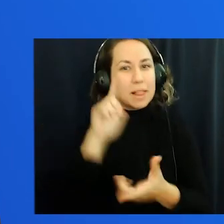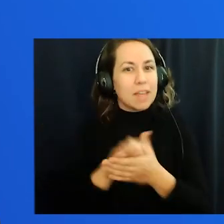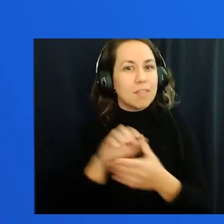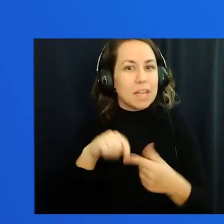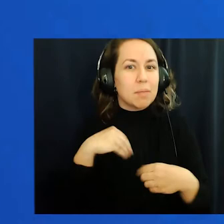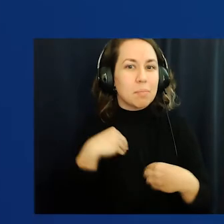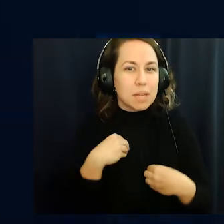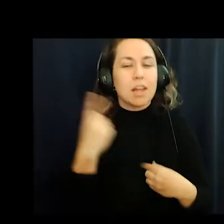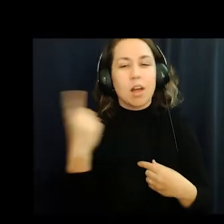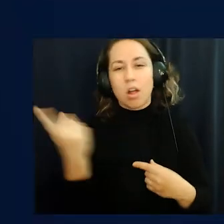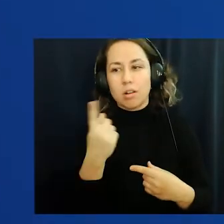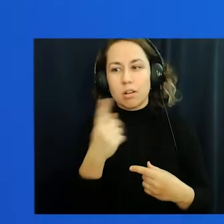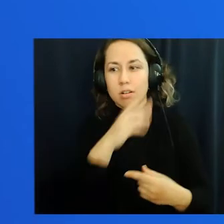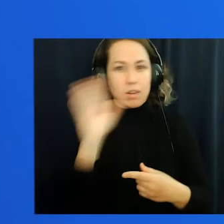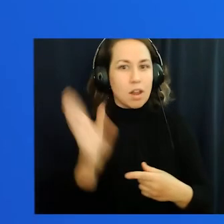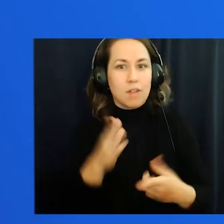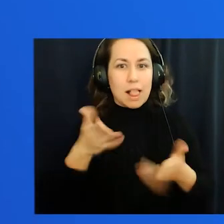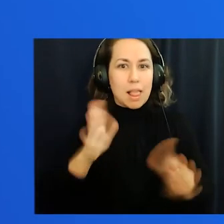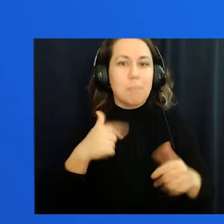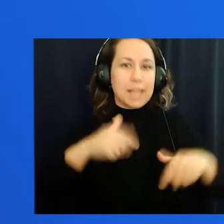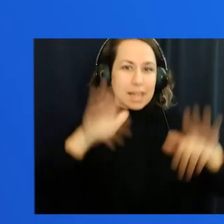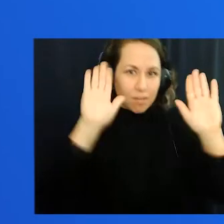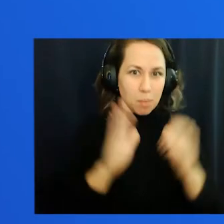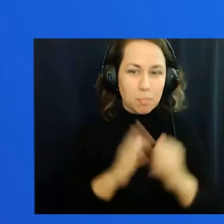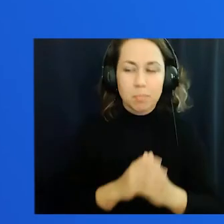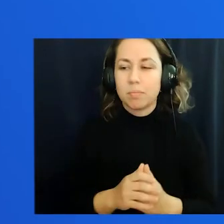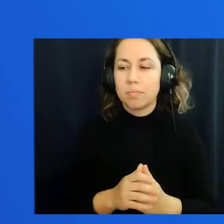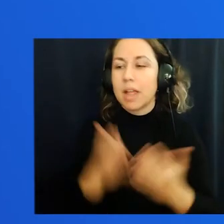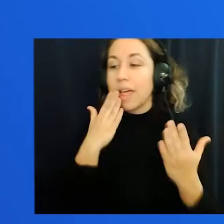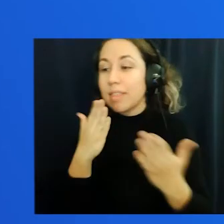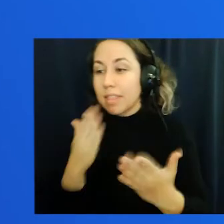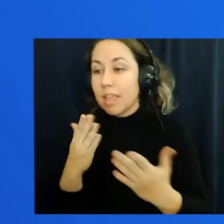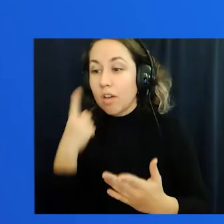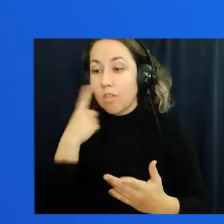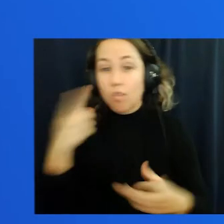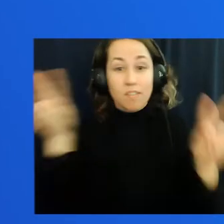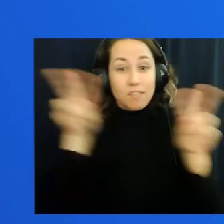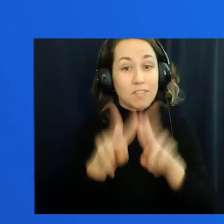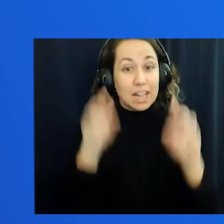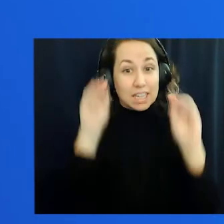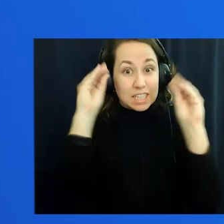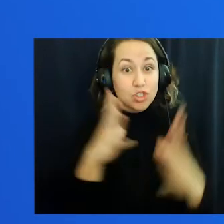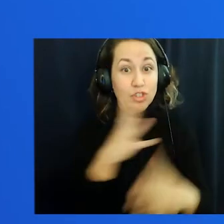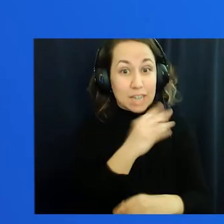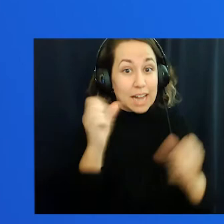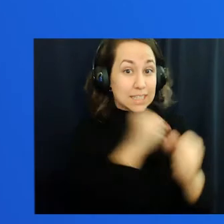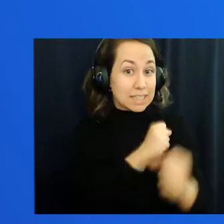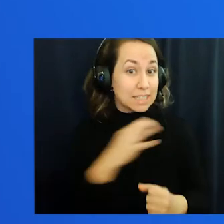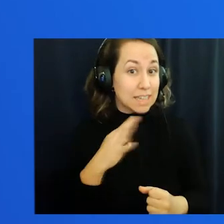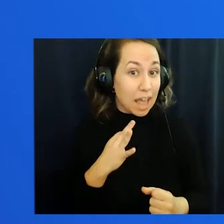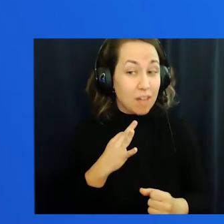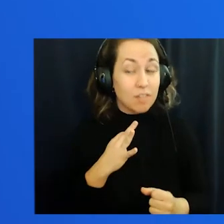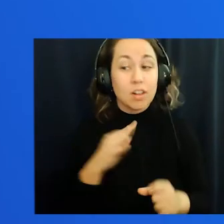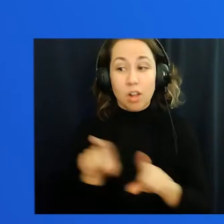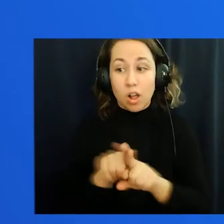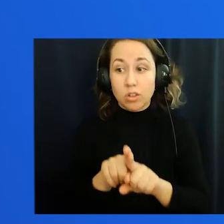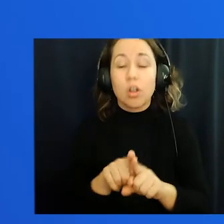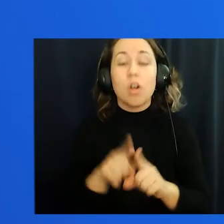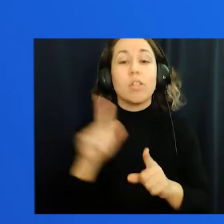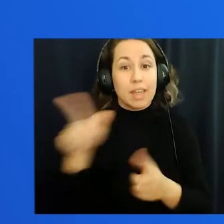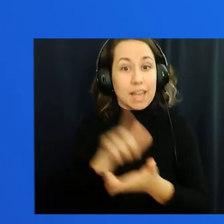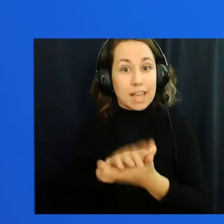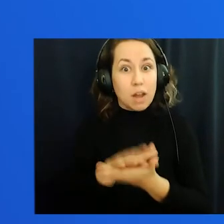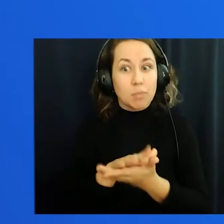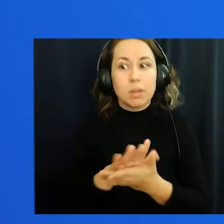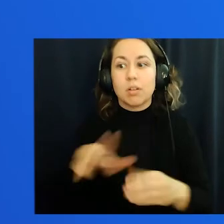por vencida. Gracias a los maestros y personal de Valley y la academia para dar a los alumnos con